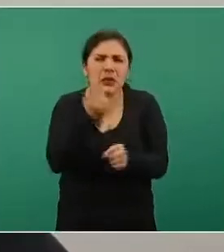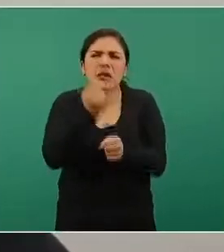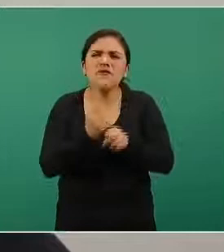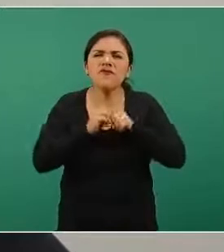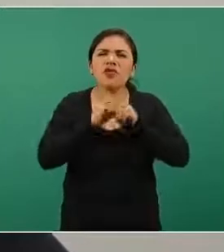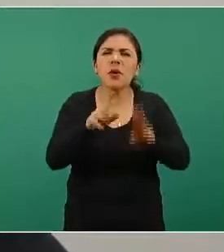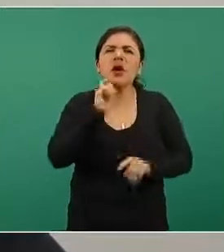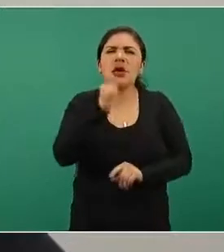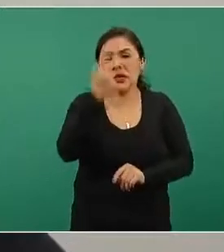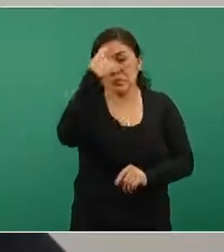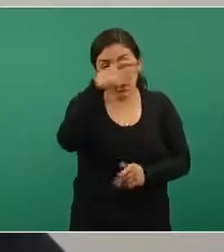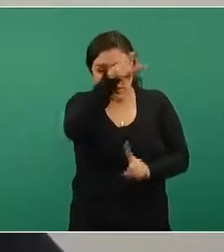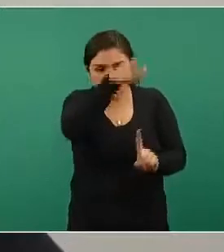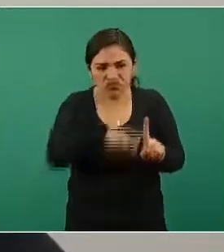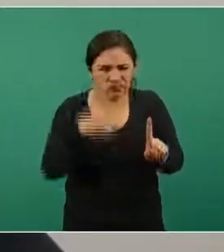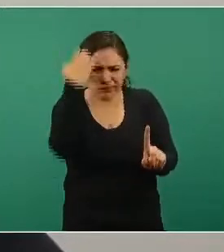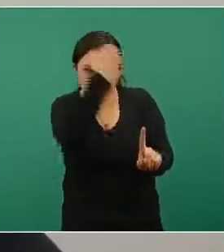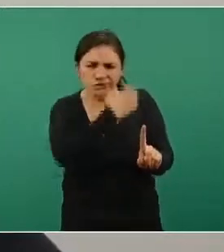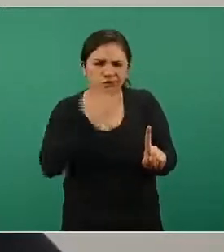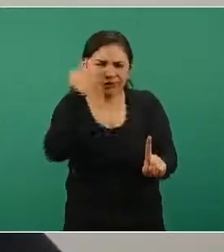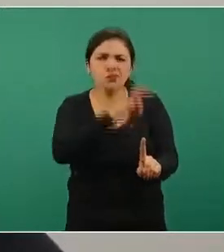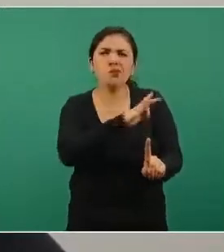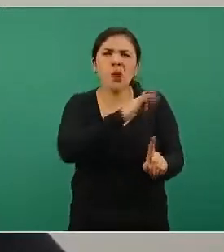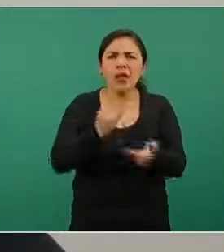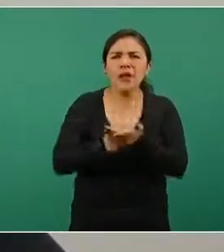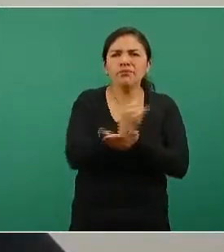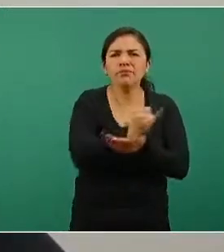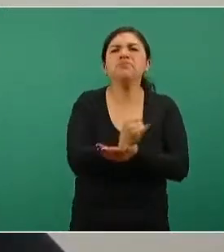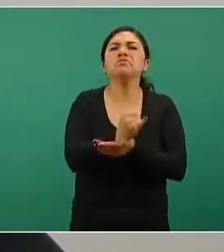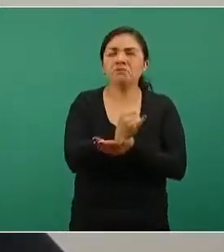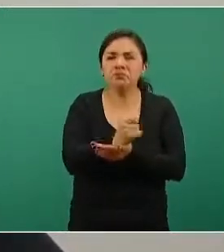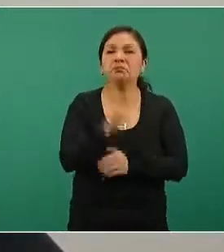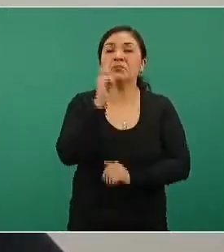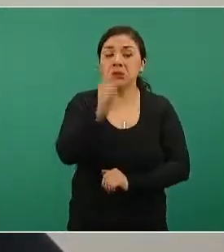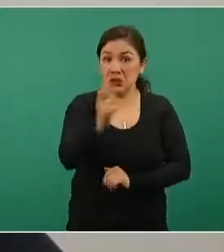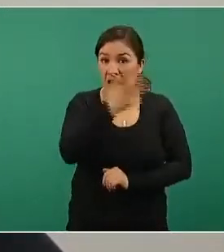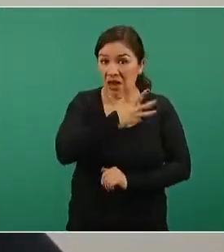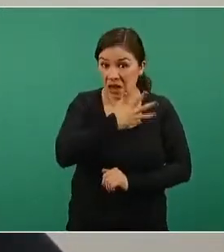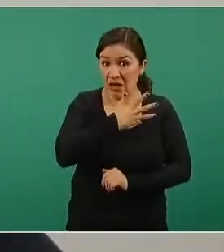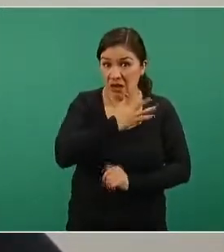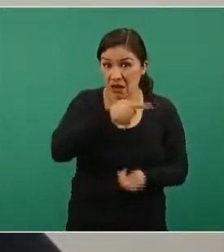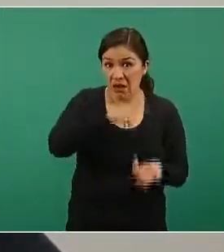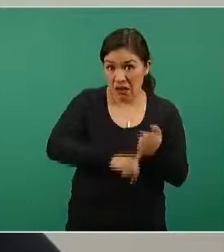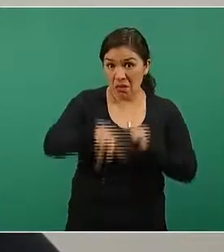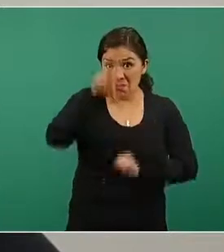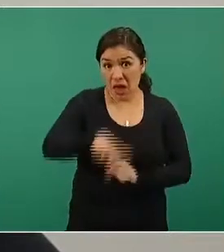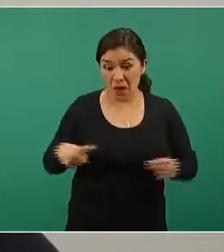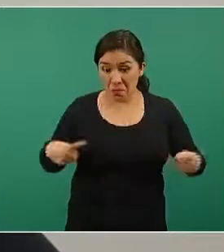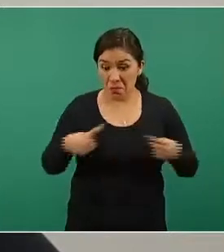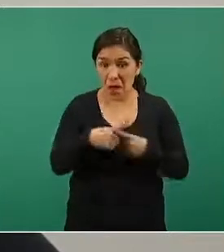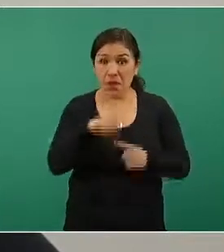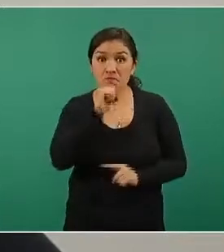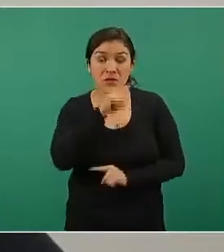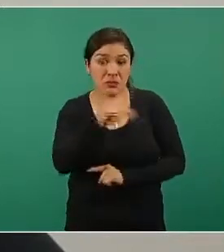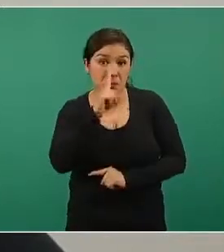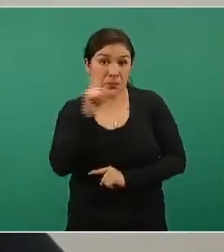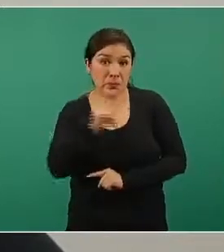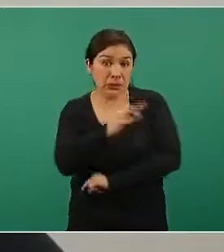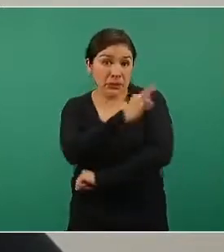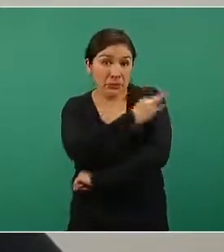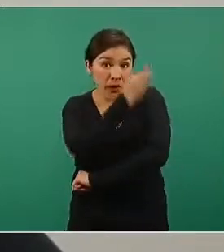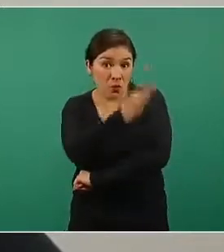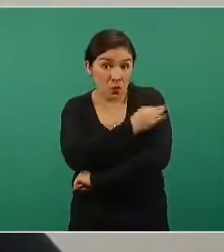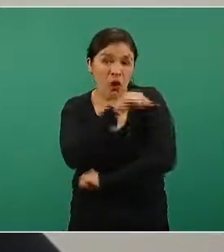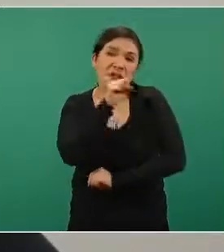poder dictaminar y en su caso poder buscar obviamente si existe o no una causalidad con la aplicación de